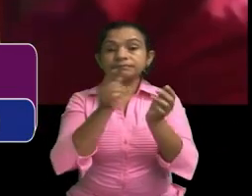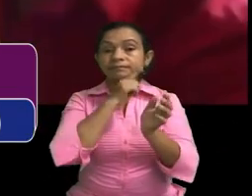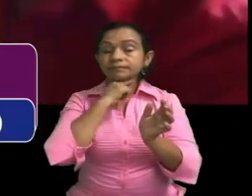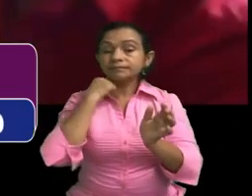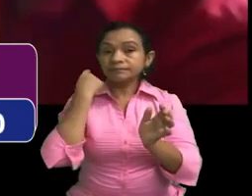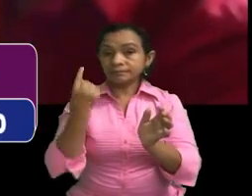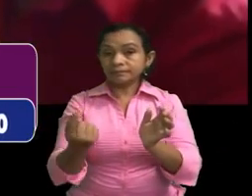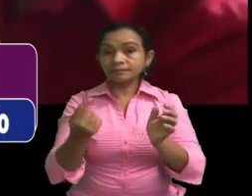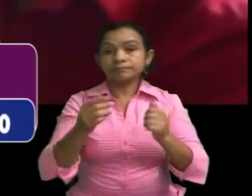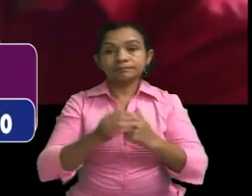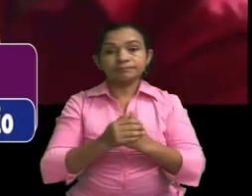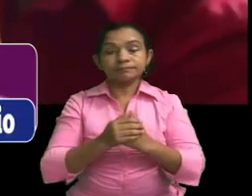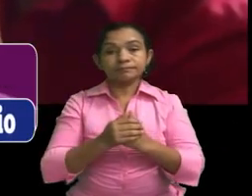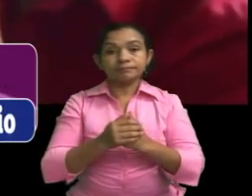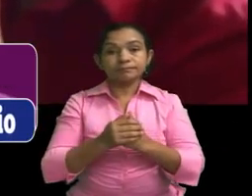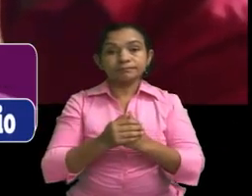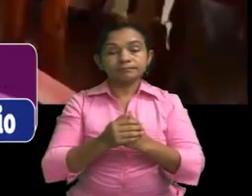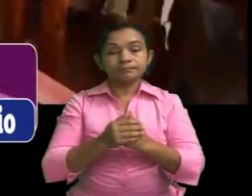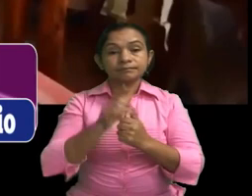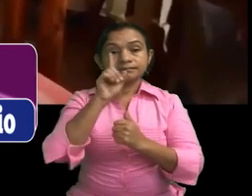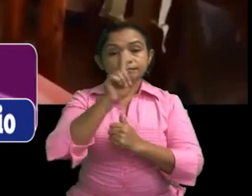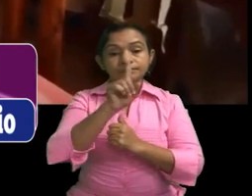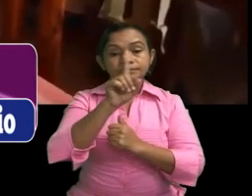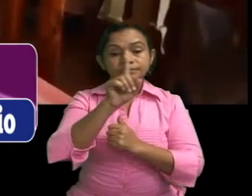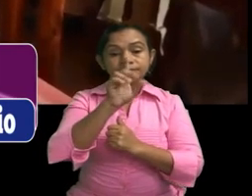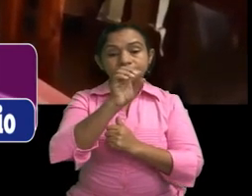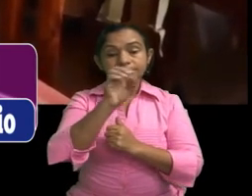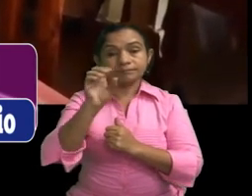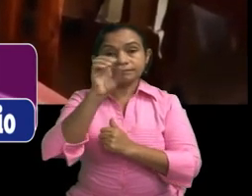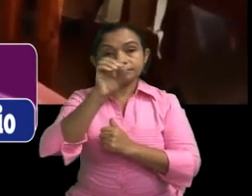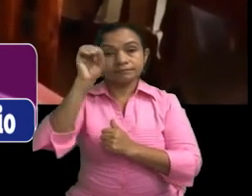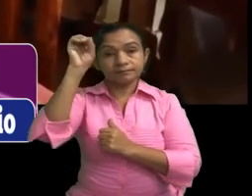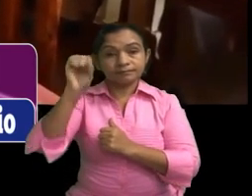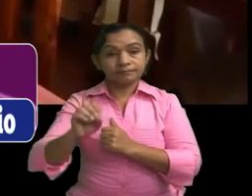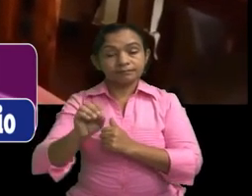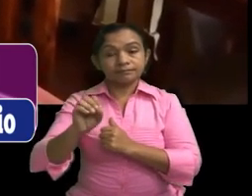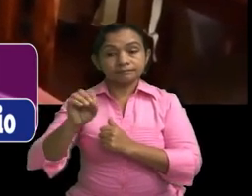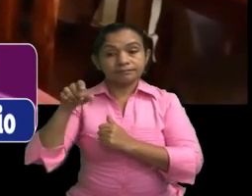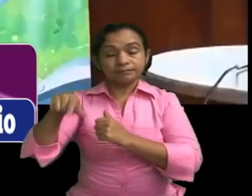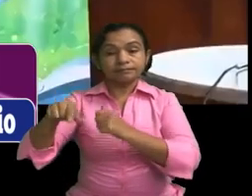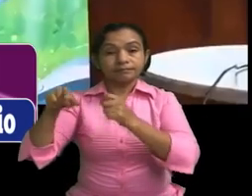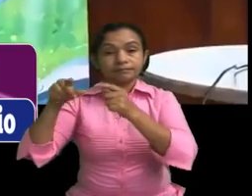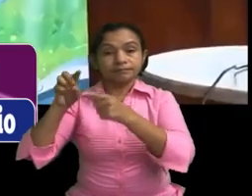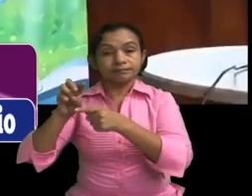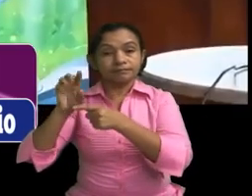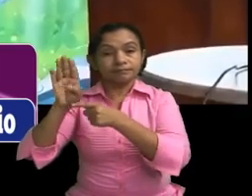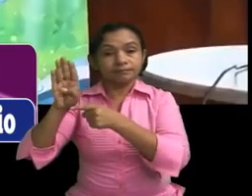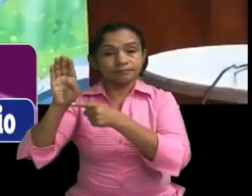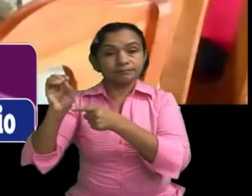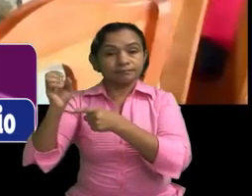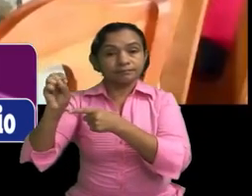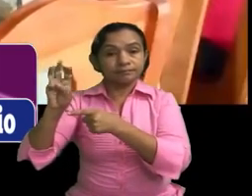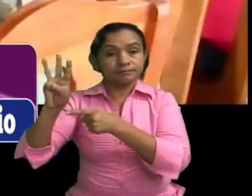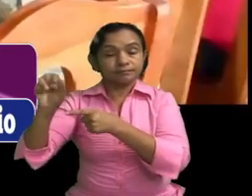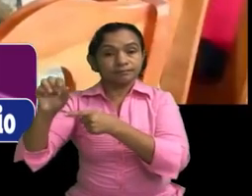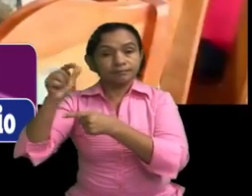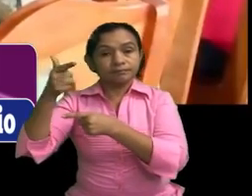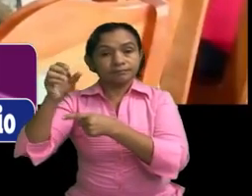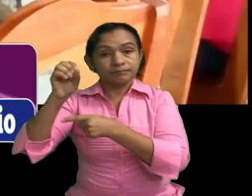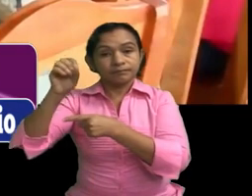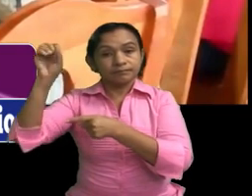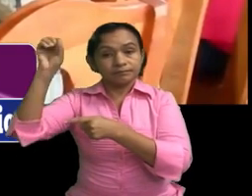realidad. Del 100% del territorio de Dos Aguas, el 70%